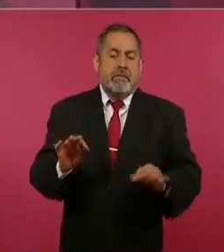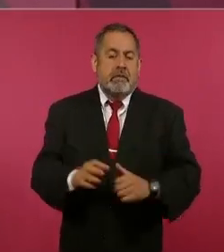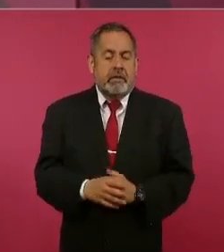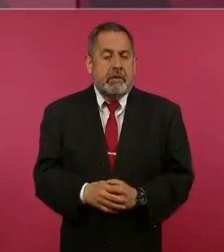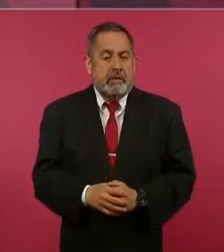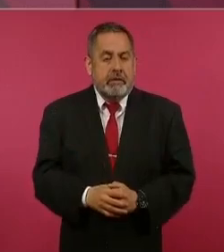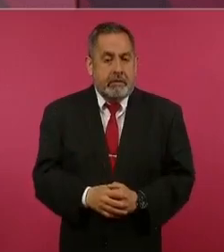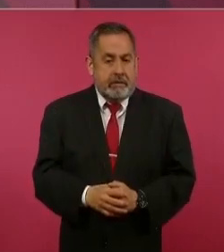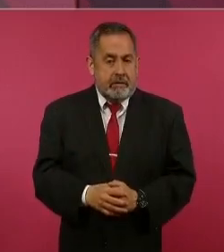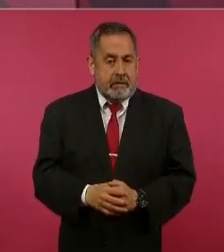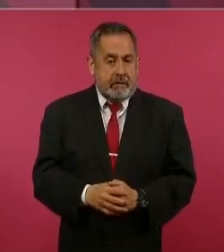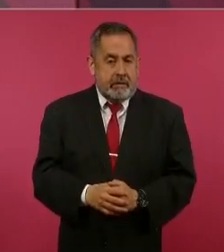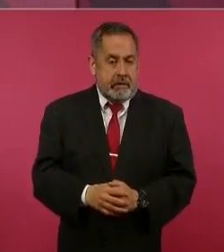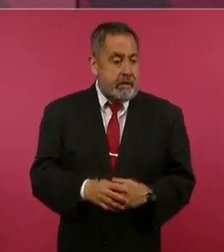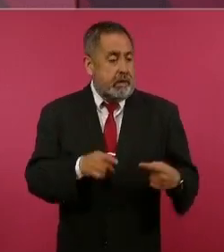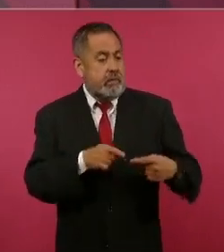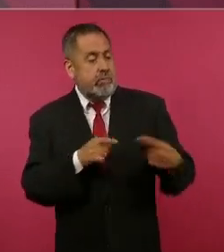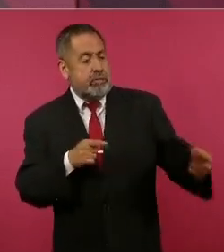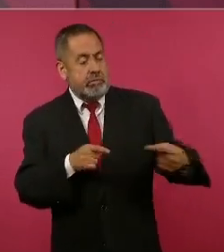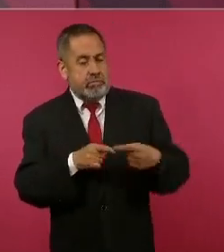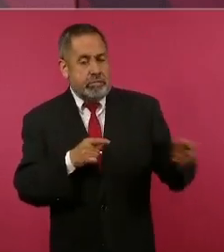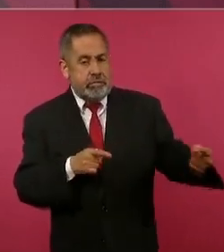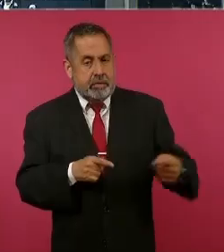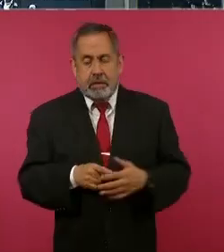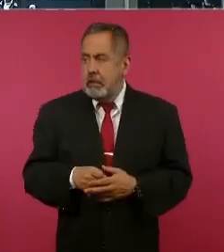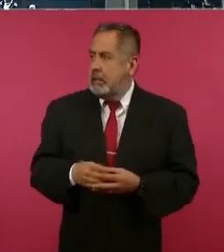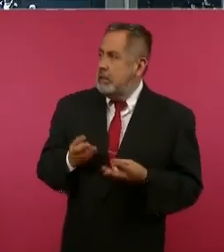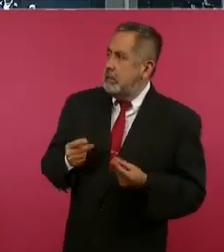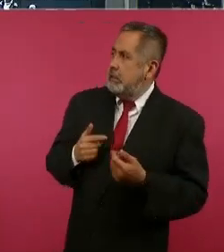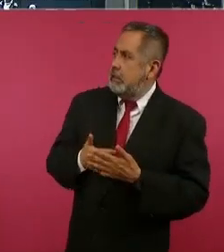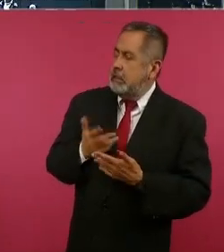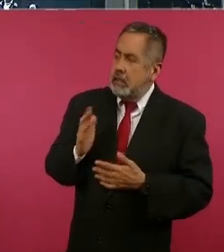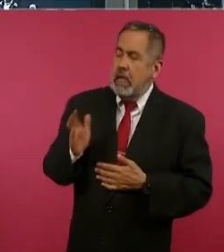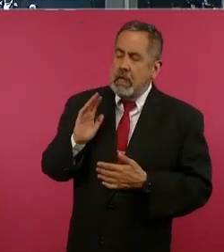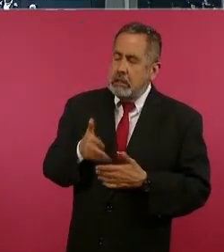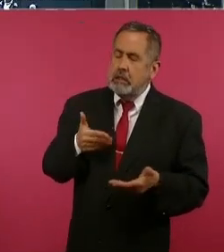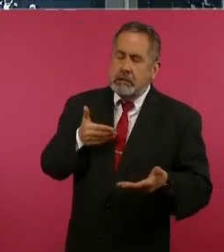Ya mis adversarios también están contando, ¿no?, los días.